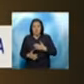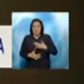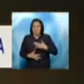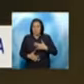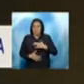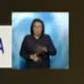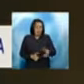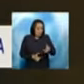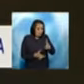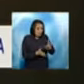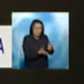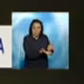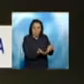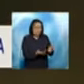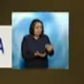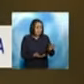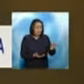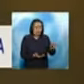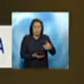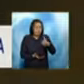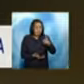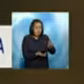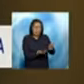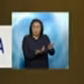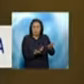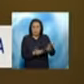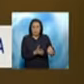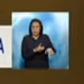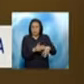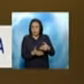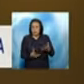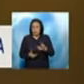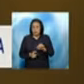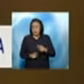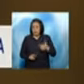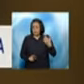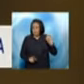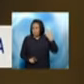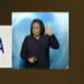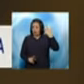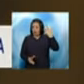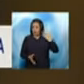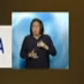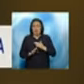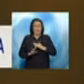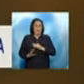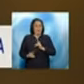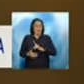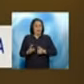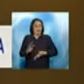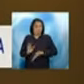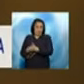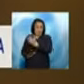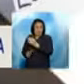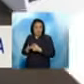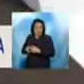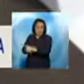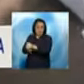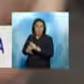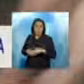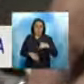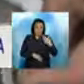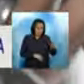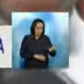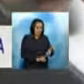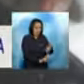respira. ¿Agua tiene? ¿Agua? Agua, agua. Sácale agua, sácale agua, sácale agua. Un disparo en la cabeza evitó que se diera la fuga luego de haber